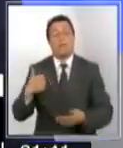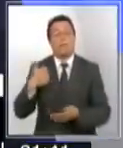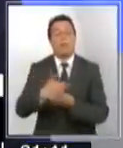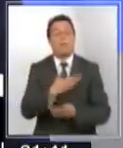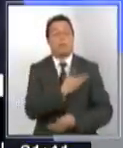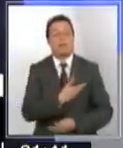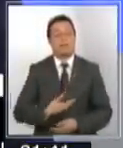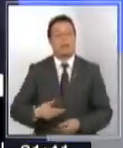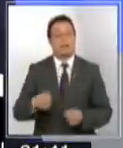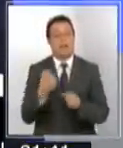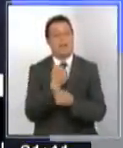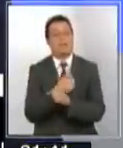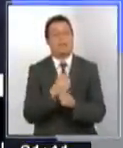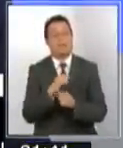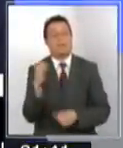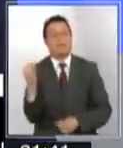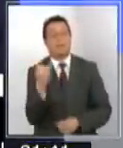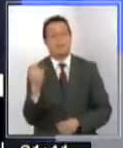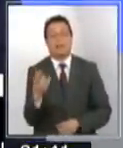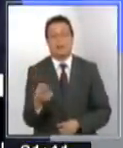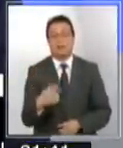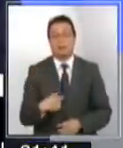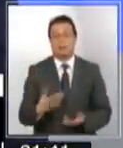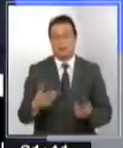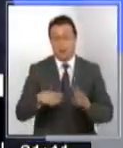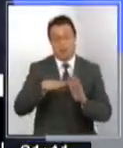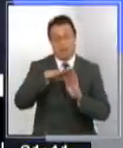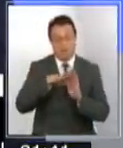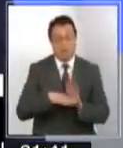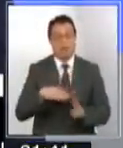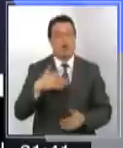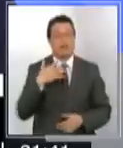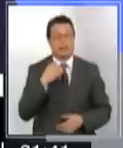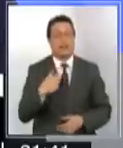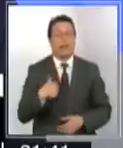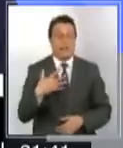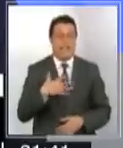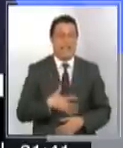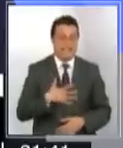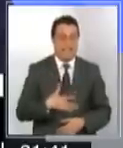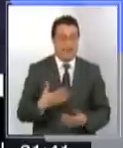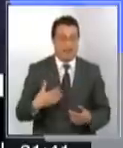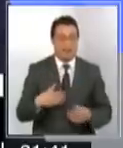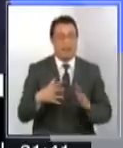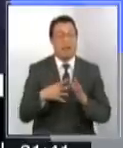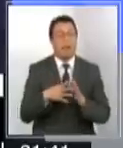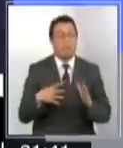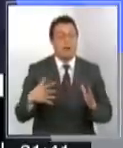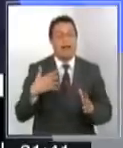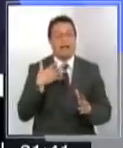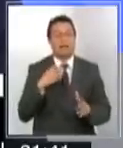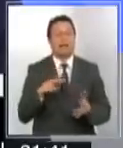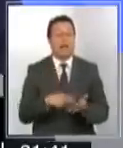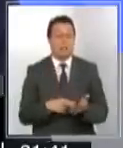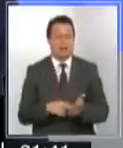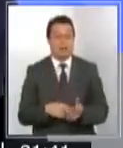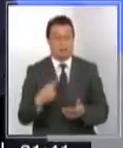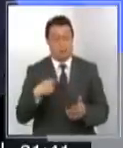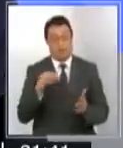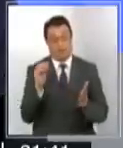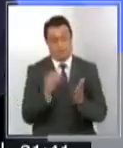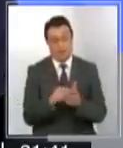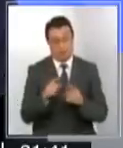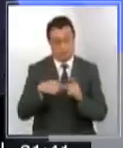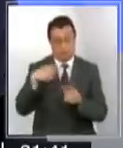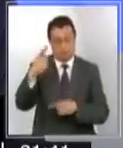La respuesta que doy siempre es menos de las que yo quisiera y más de las que esperaba. Me fijé una fecha, que es el 2